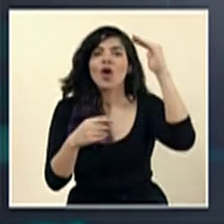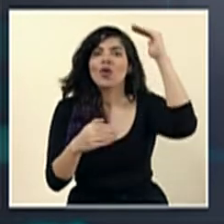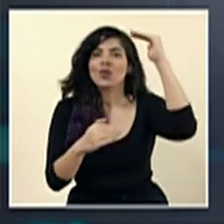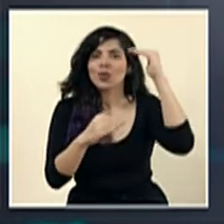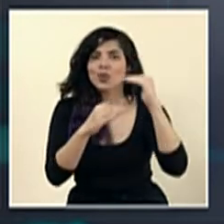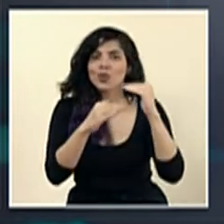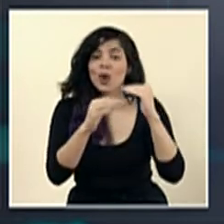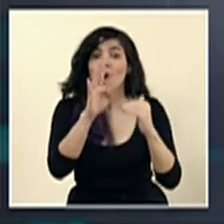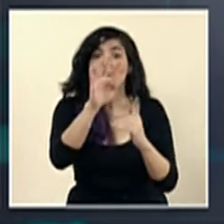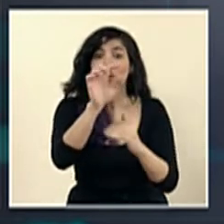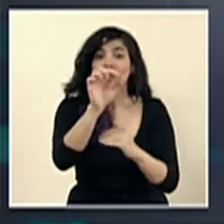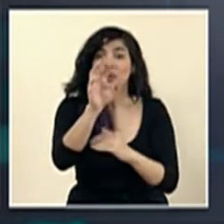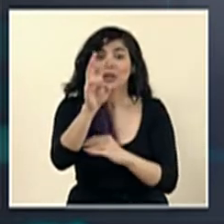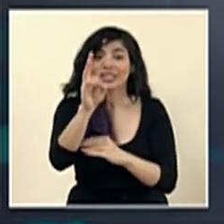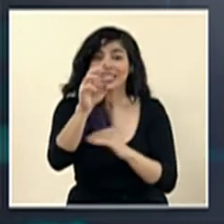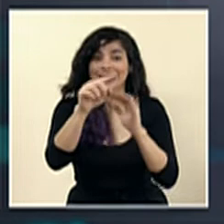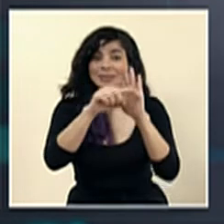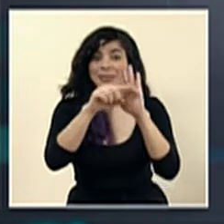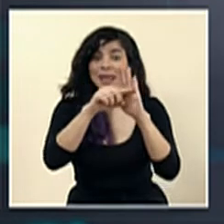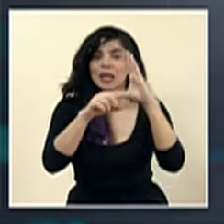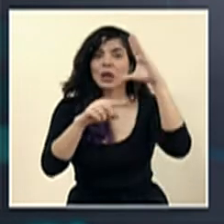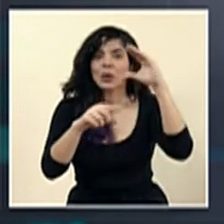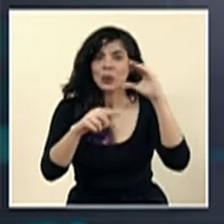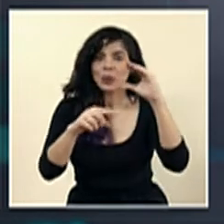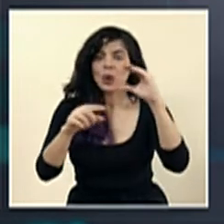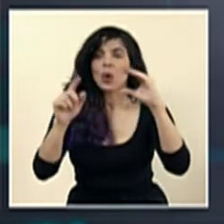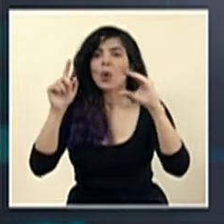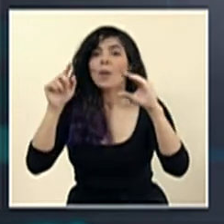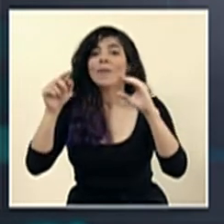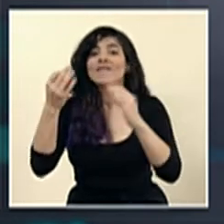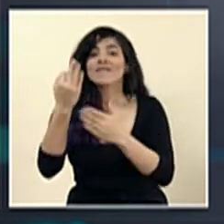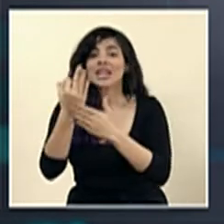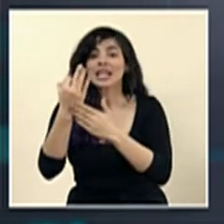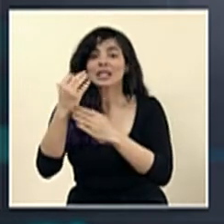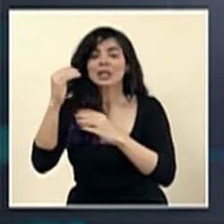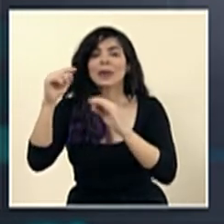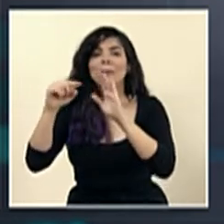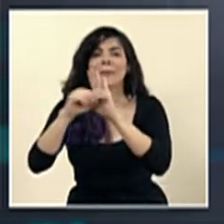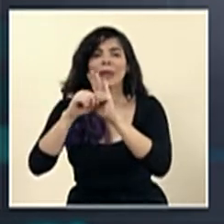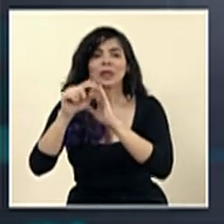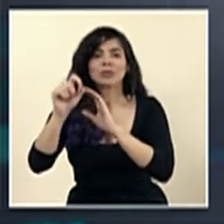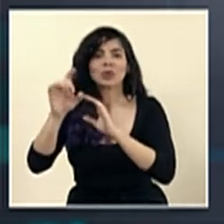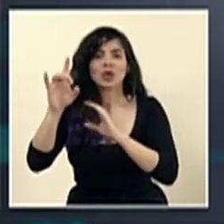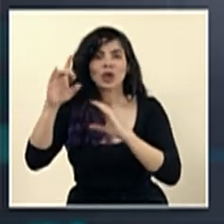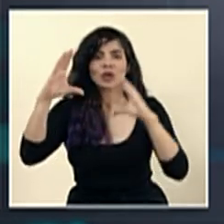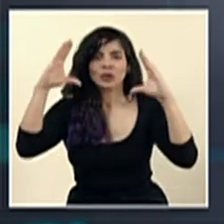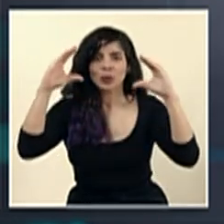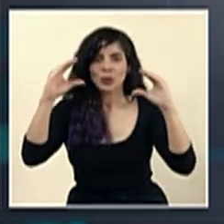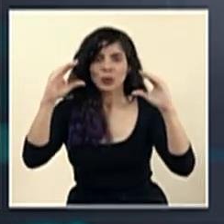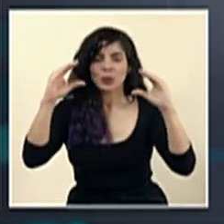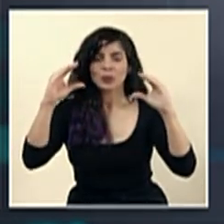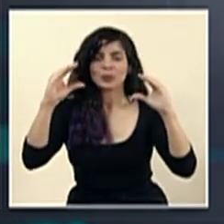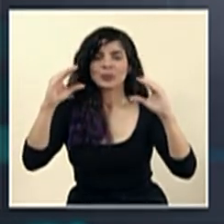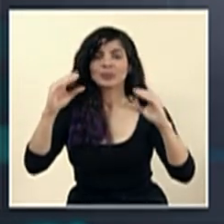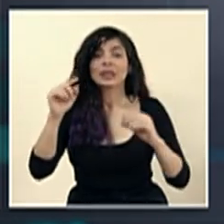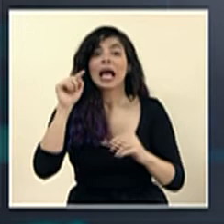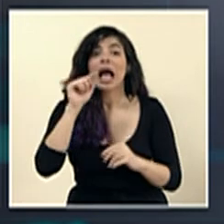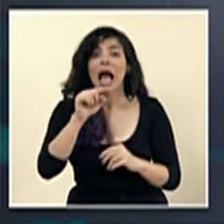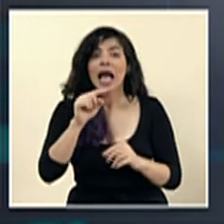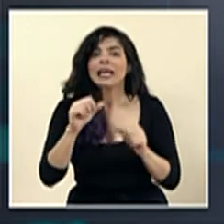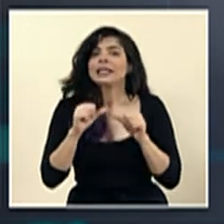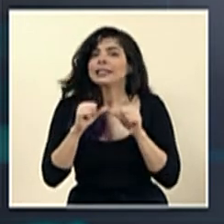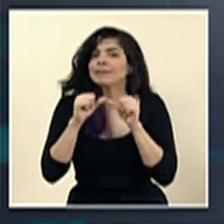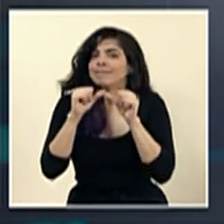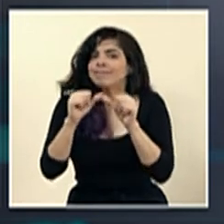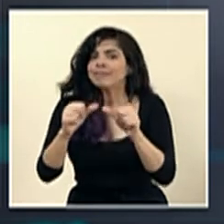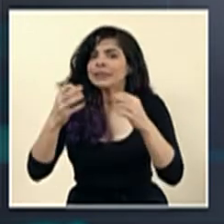menos 4.6 y el financiero menos 0.8. Siguiente, por favor. Ahí